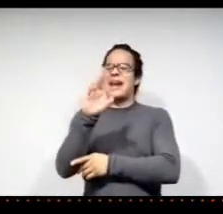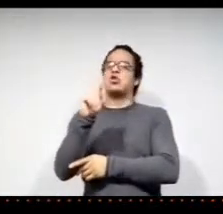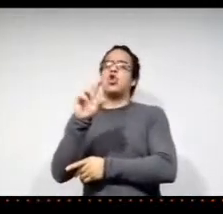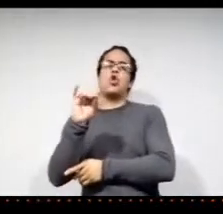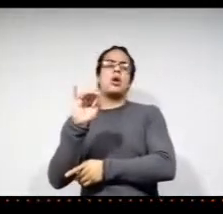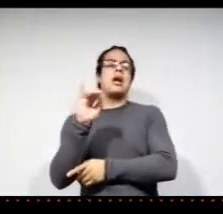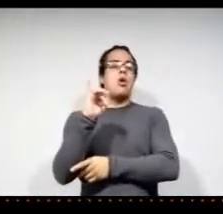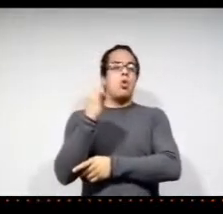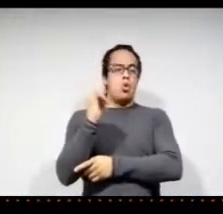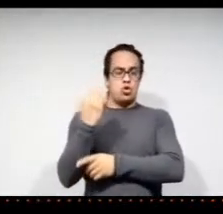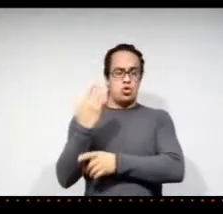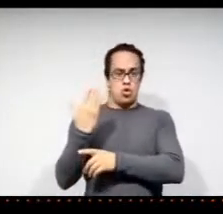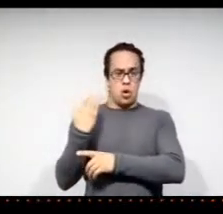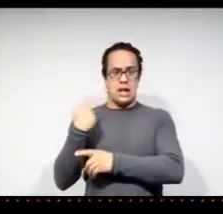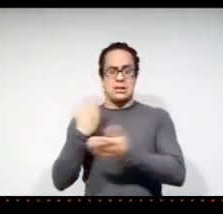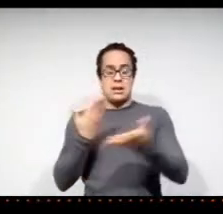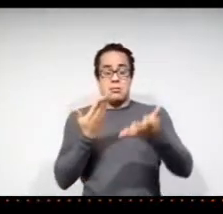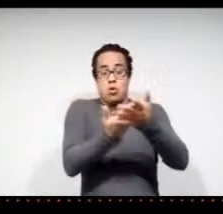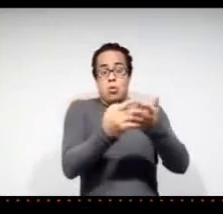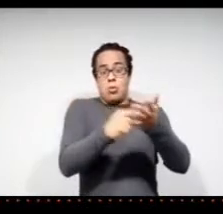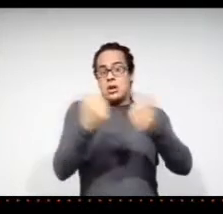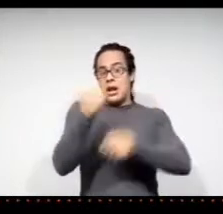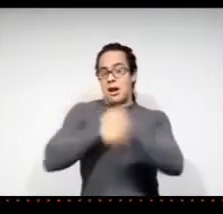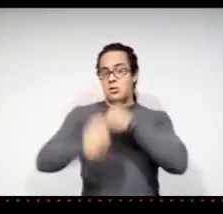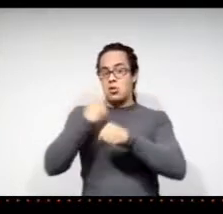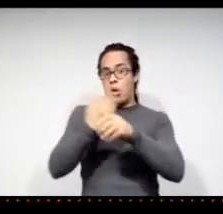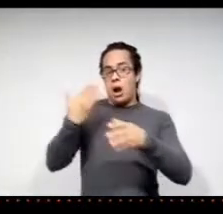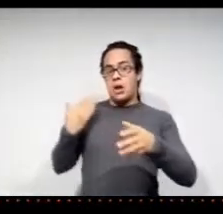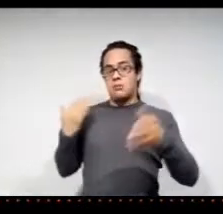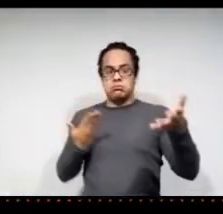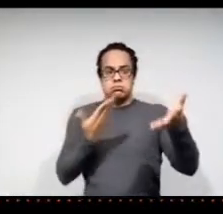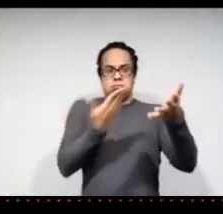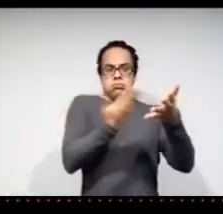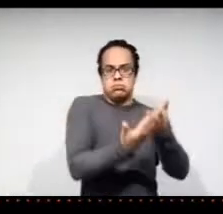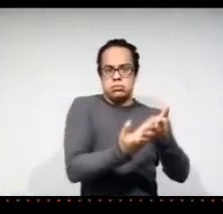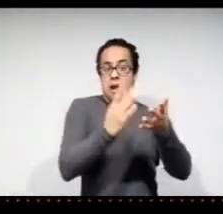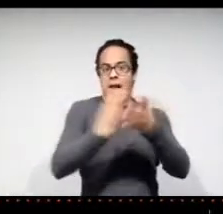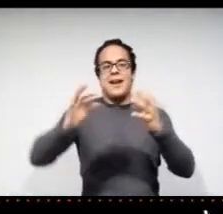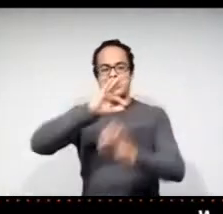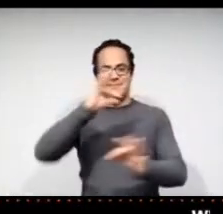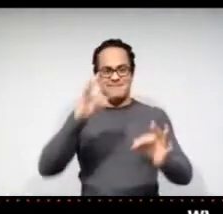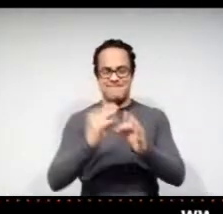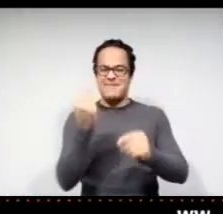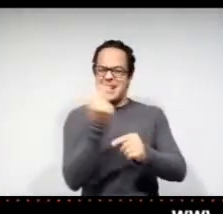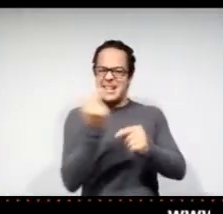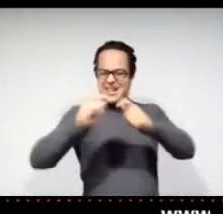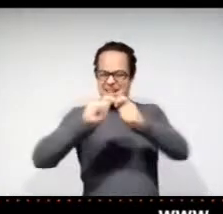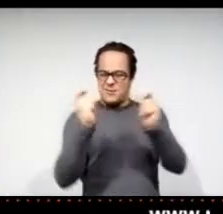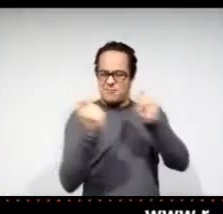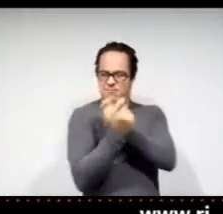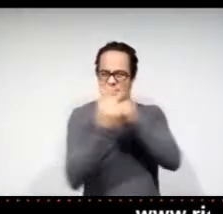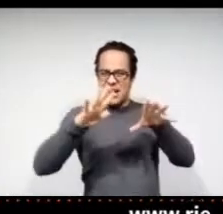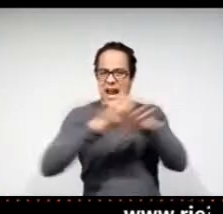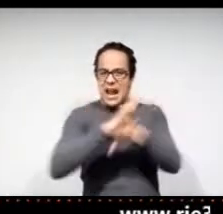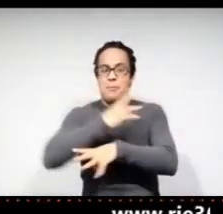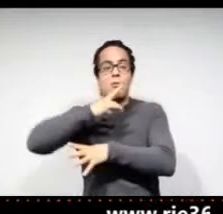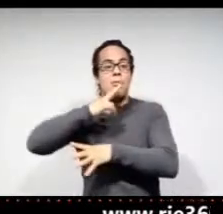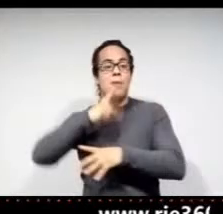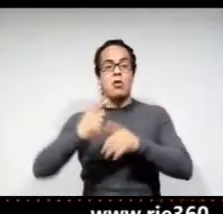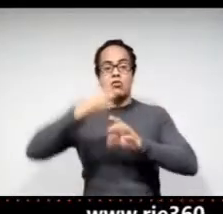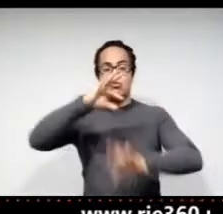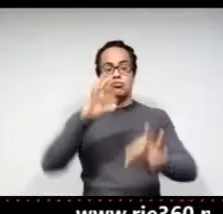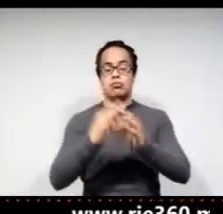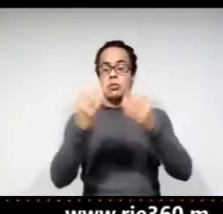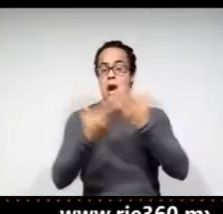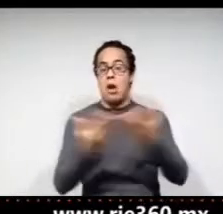las cuestiones que había planteado a fines del año pasado, de hacer una reestructuración importante dentro de la universidad y crear la nueva dependencia en